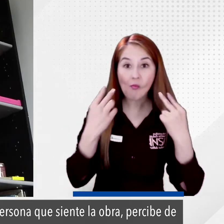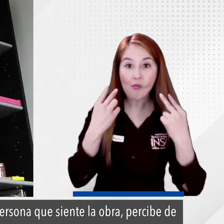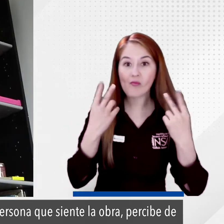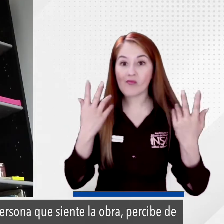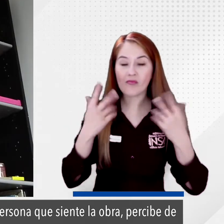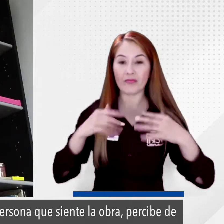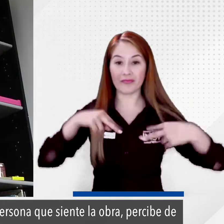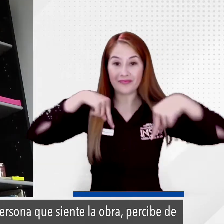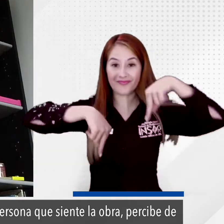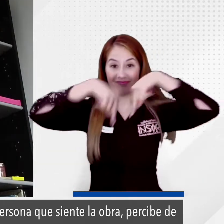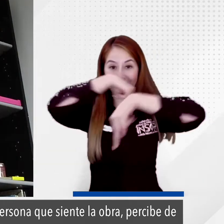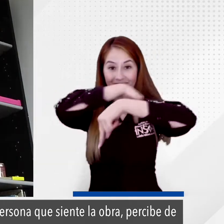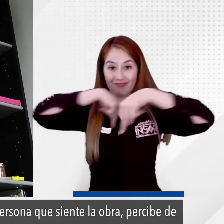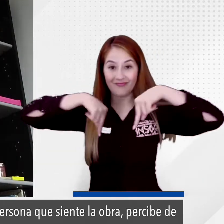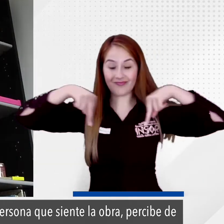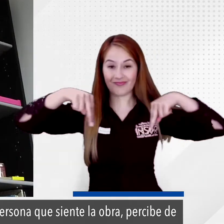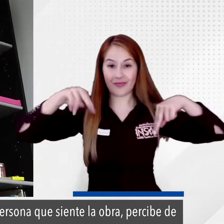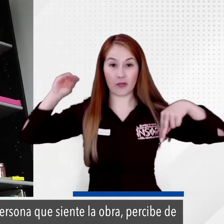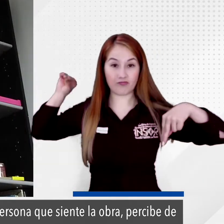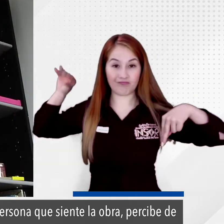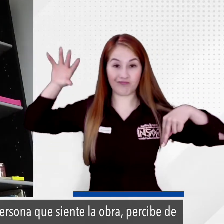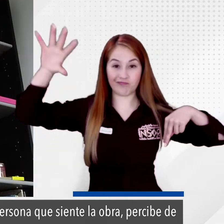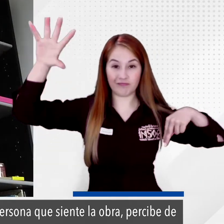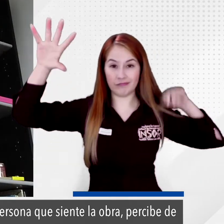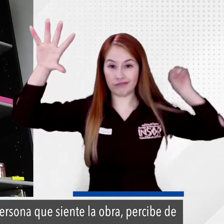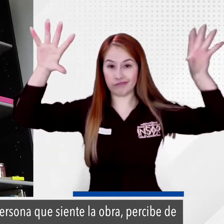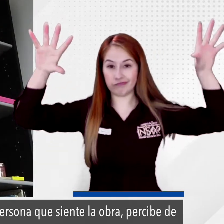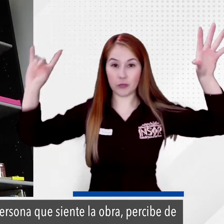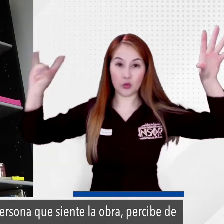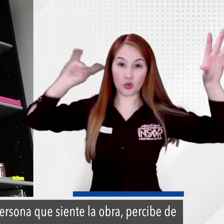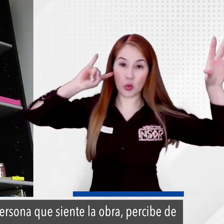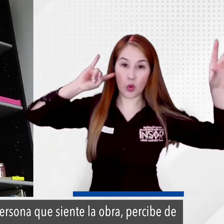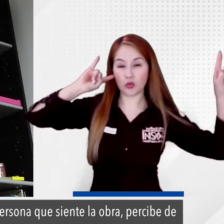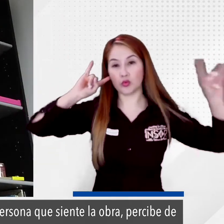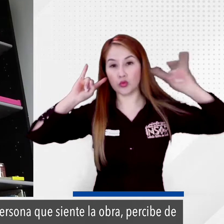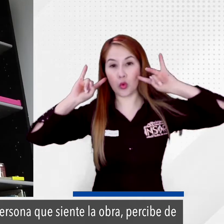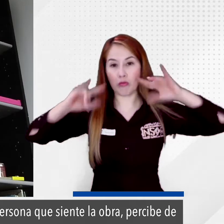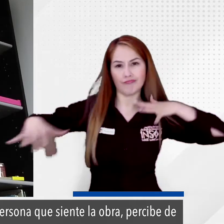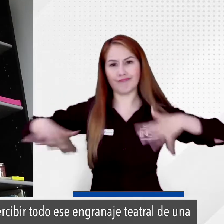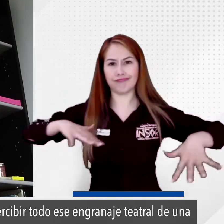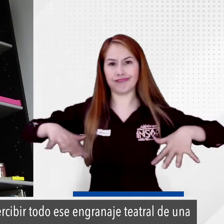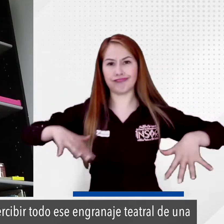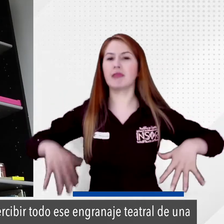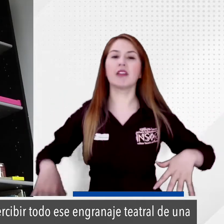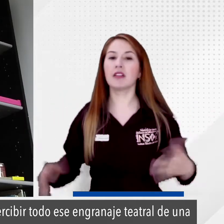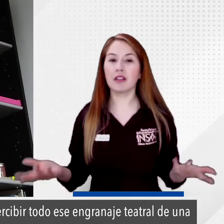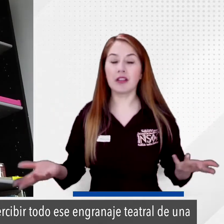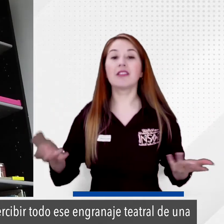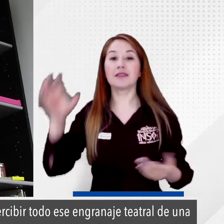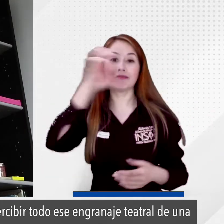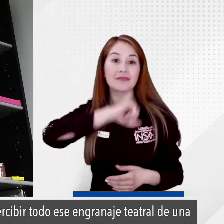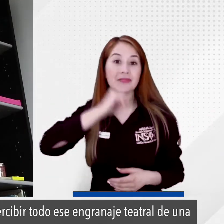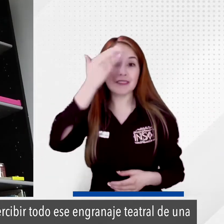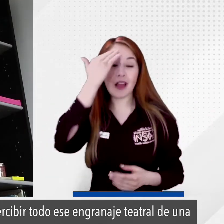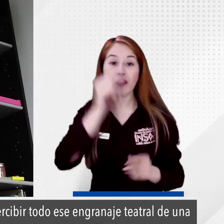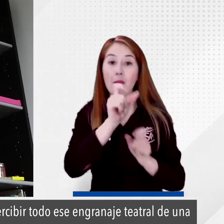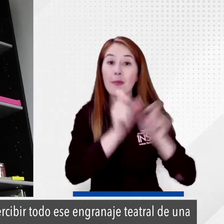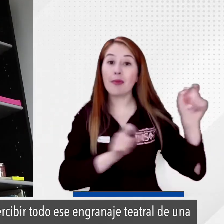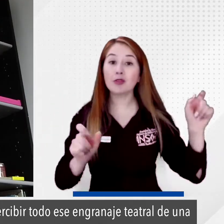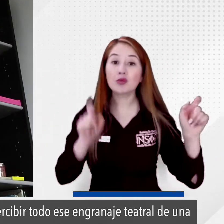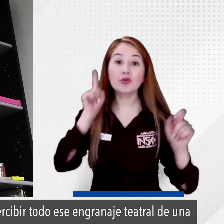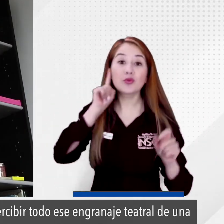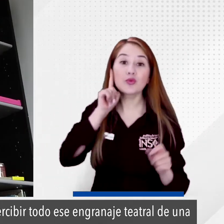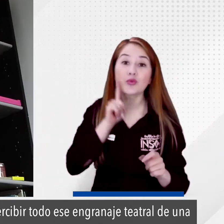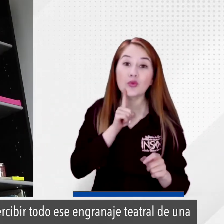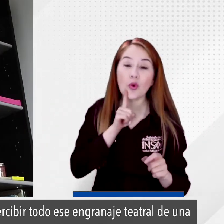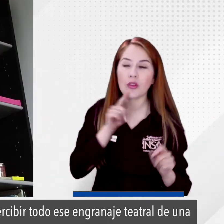la persona que siente la obra percibe de múltiples formas. Sabemos que una persona que no escucha va a